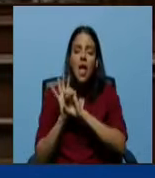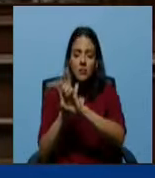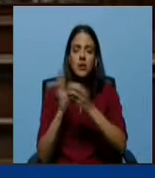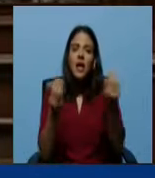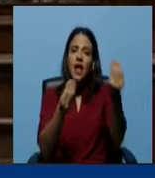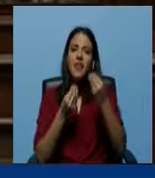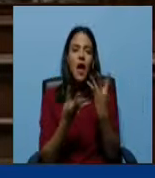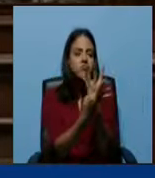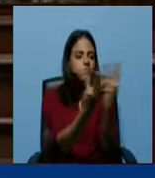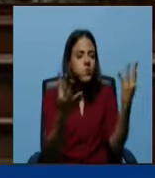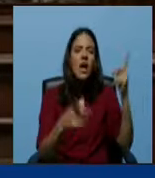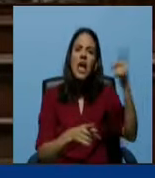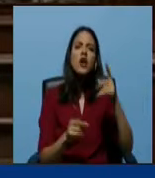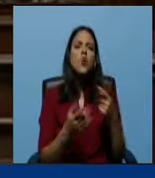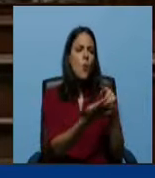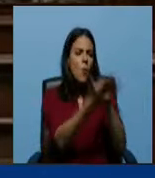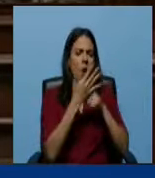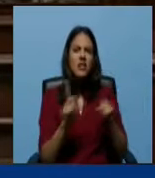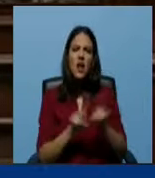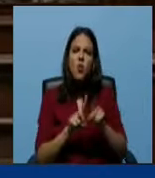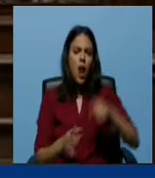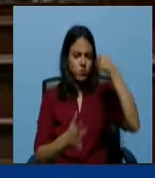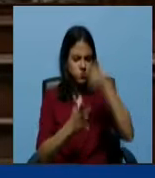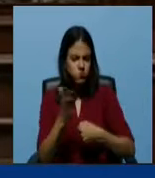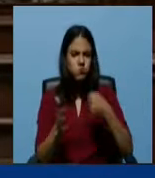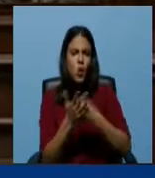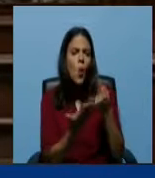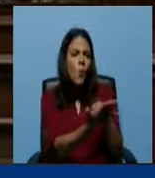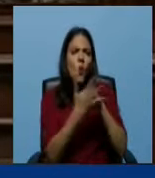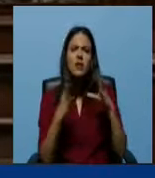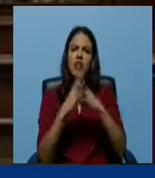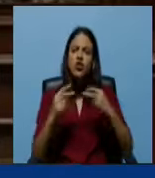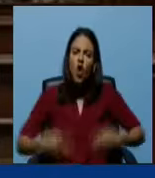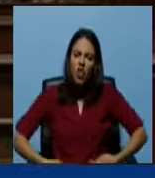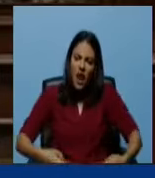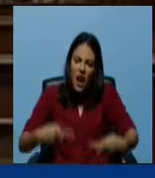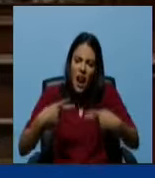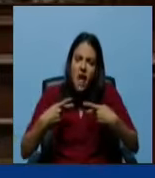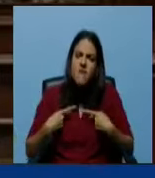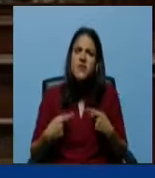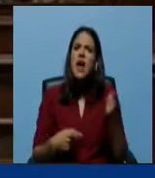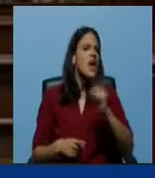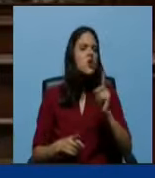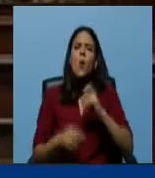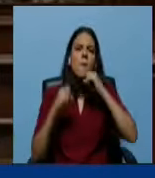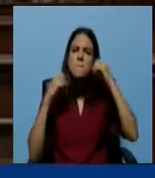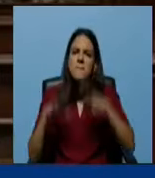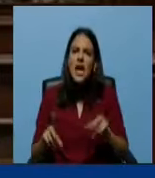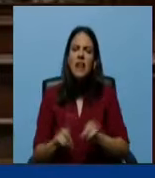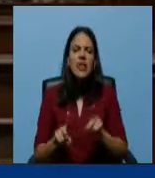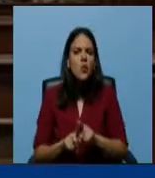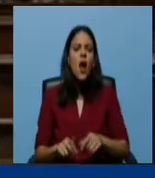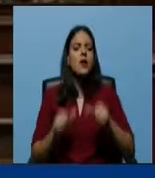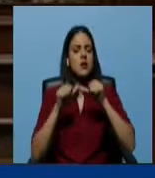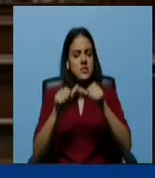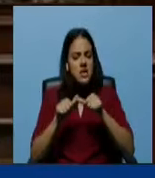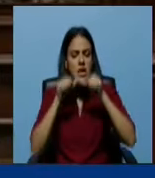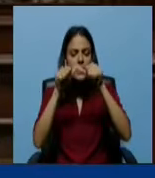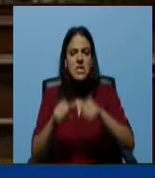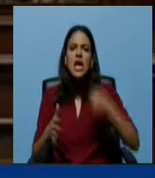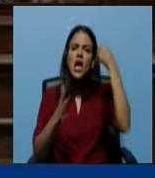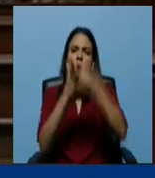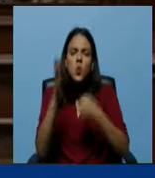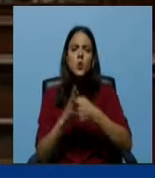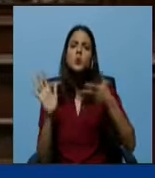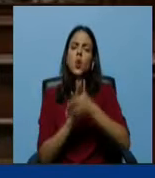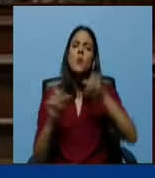que han sabido luchar, como decía Bertolt Brecht, toda la vida y son los imprescindibles de estos procesos históricos. Honor y